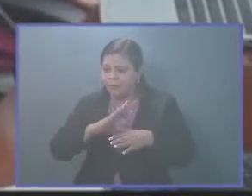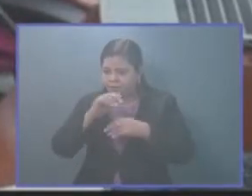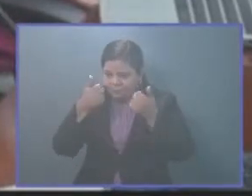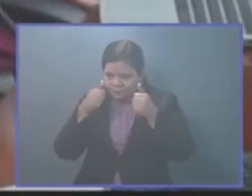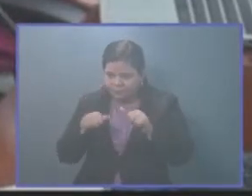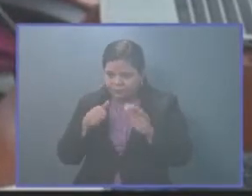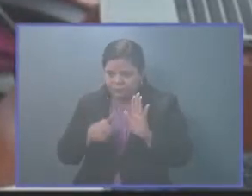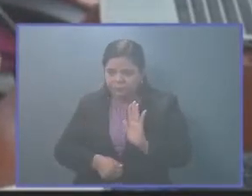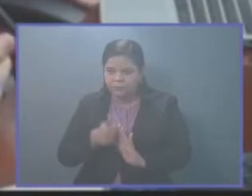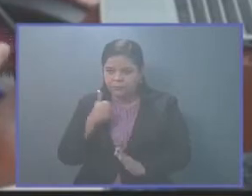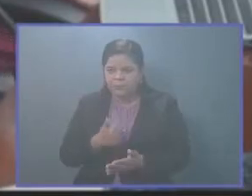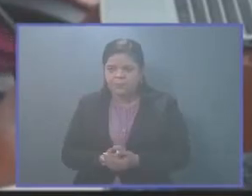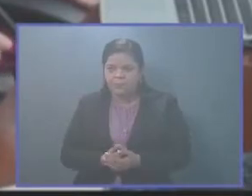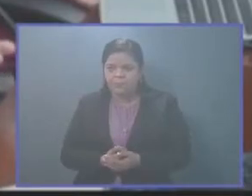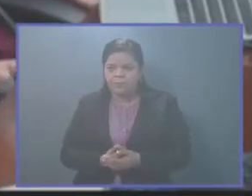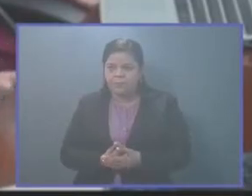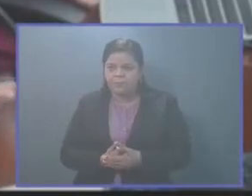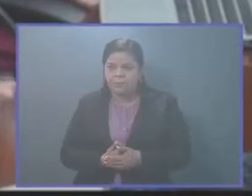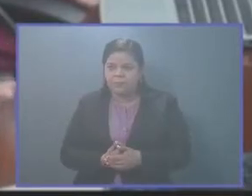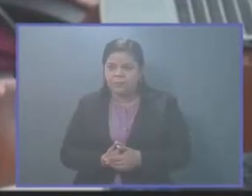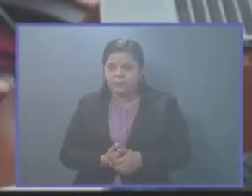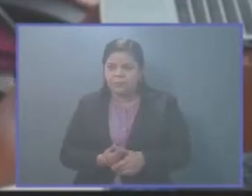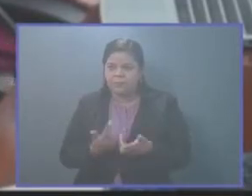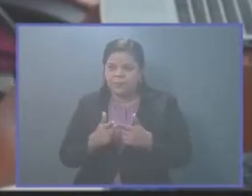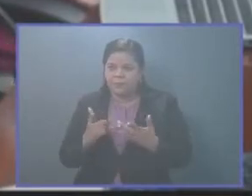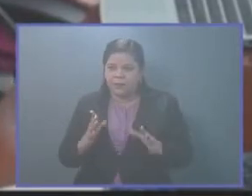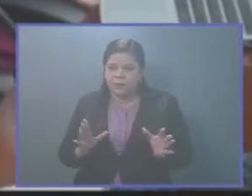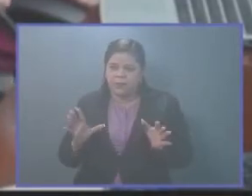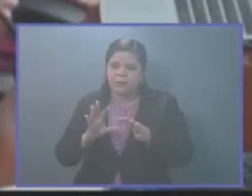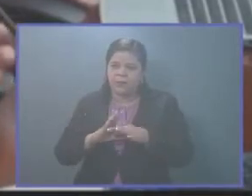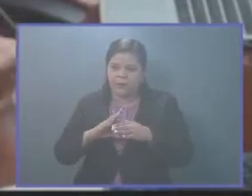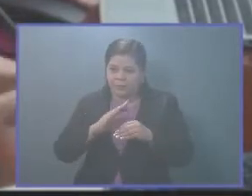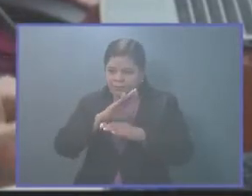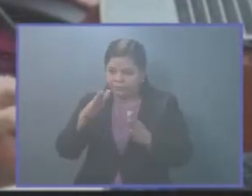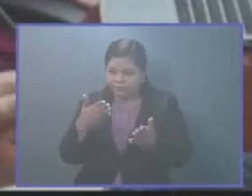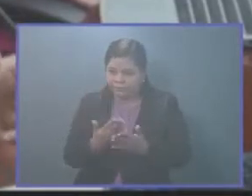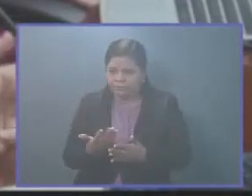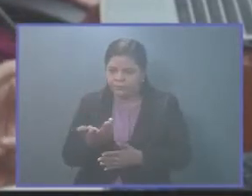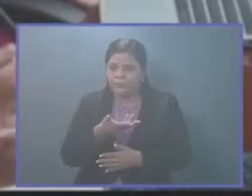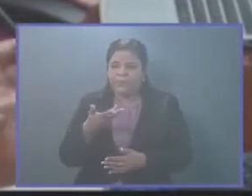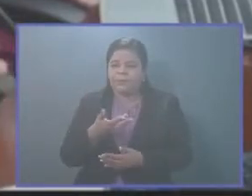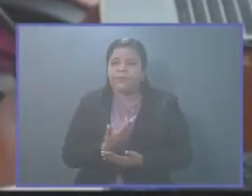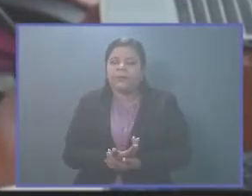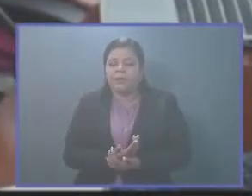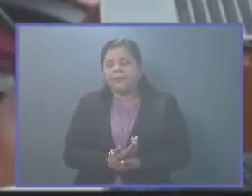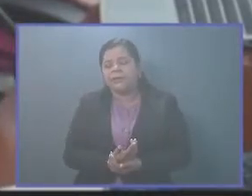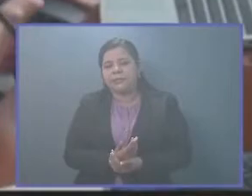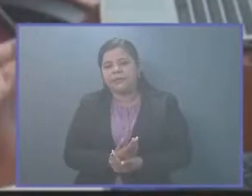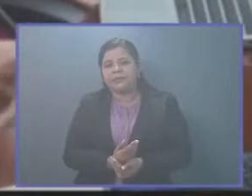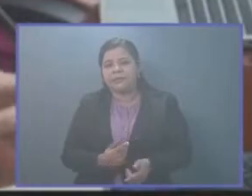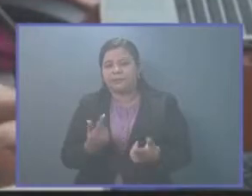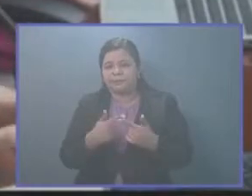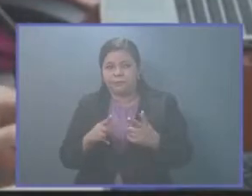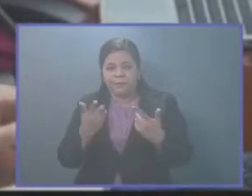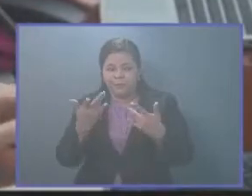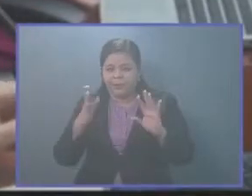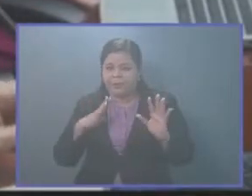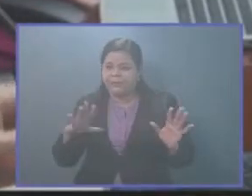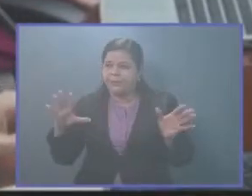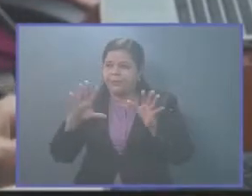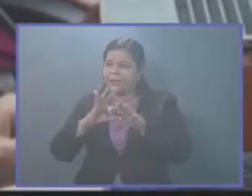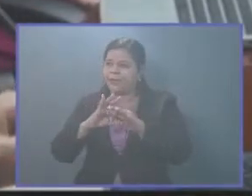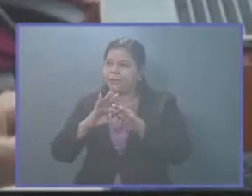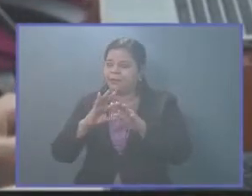de veeduría, porque está relacionado con los 2.000 millones, es FOPROMID. Ahora, ¿cuántos recursos han entrado en